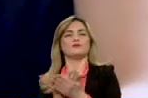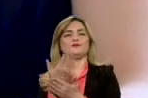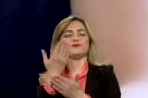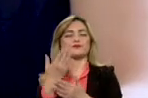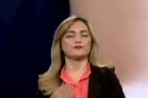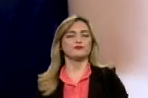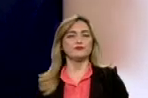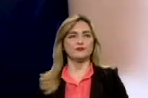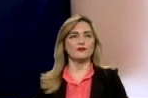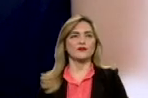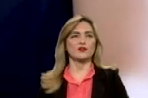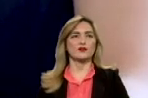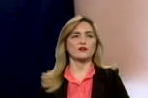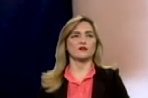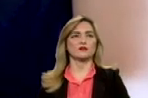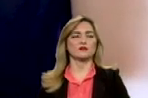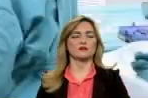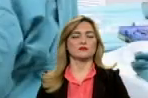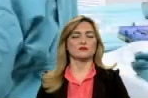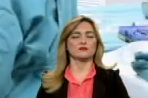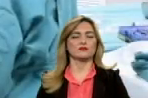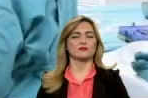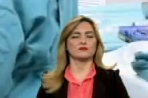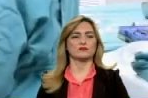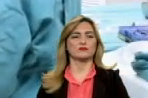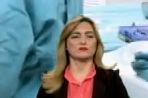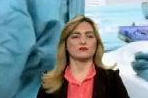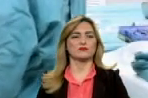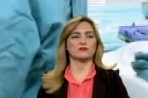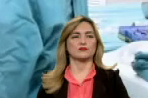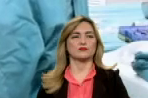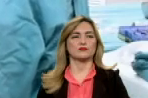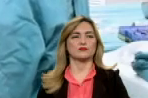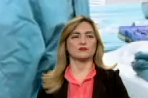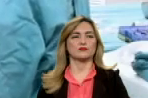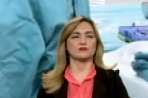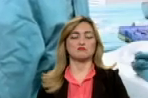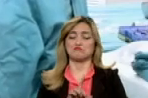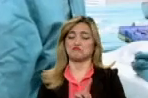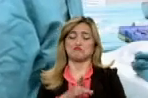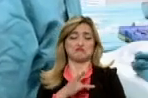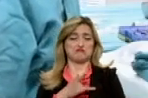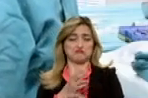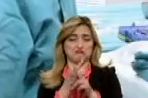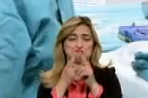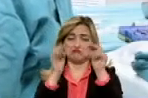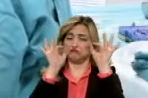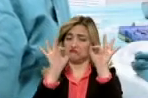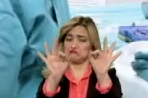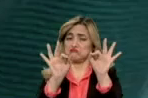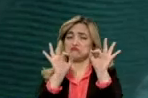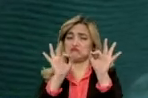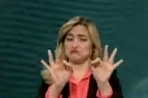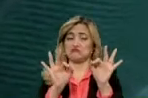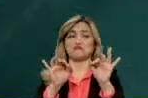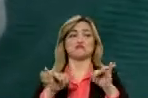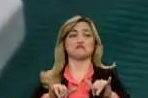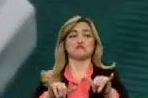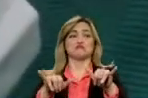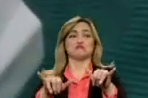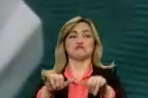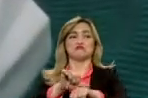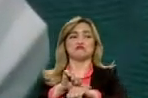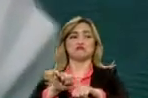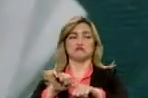hacer en el servicio de trasplantes aquí en el hospital. Los médicos están satisfechos con los resultados y esperan poder continuar con